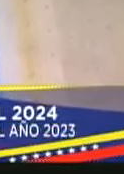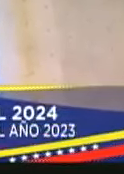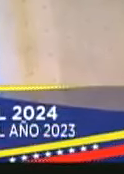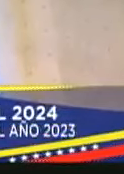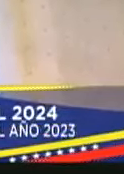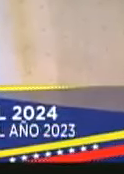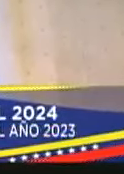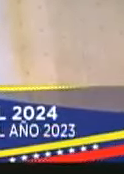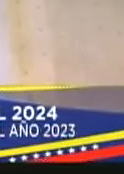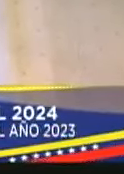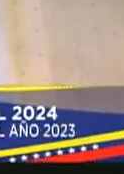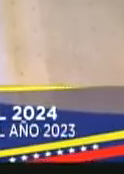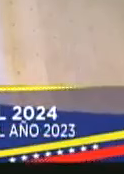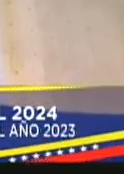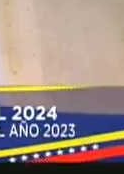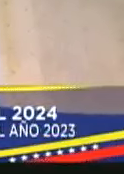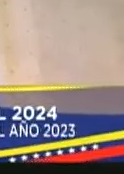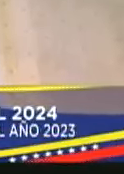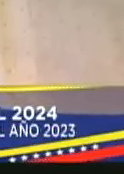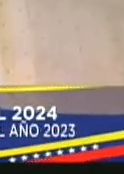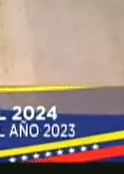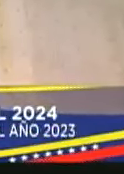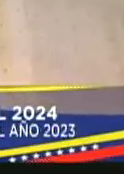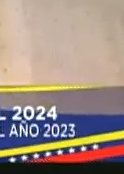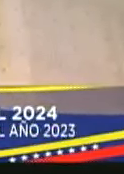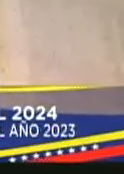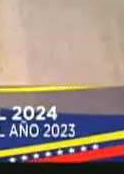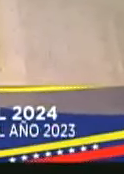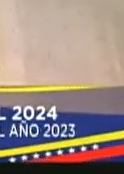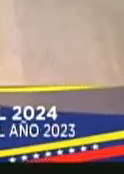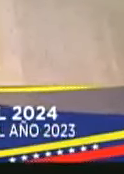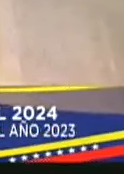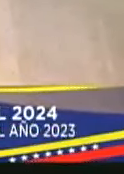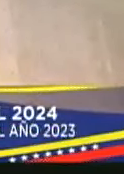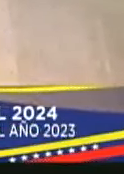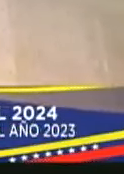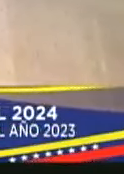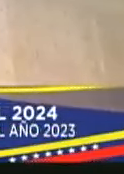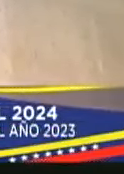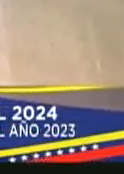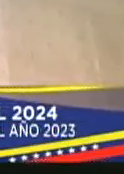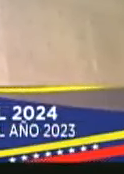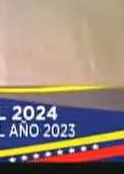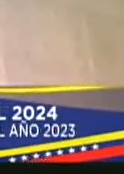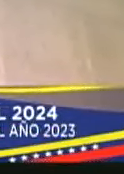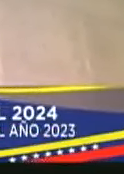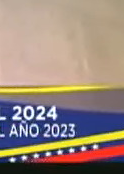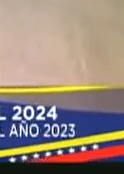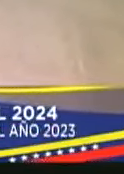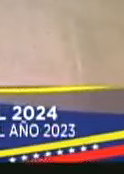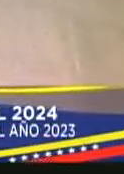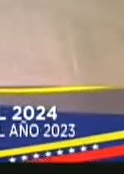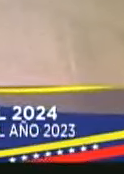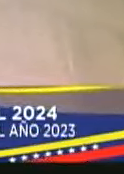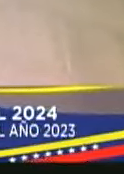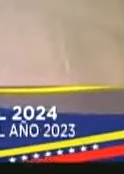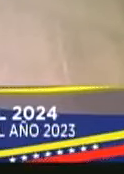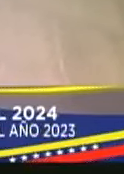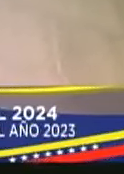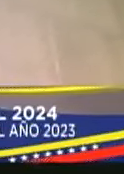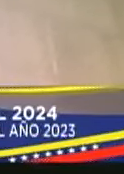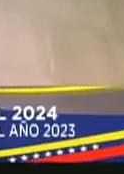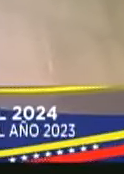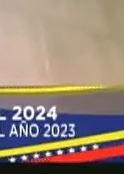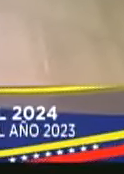había emanado la Asamblea Nacional, así como también se había trabajado en la construcción de una red de educación primaria de justicia, y